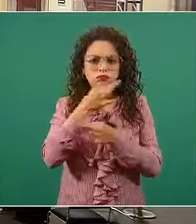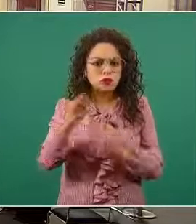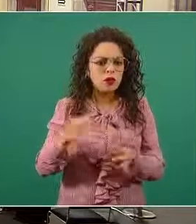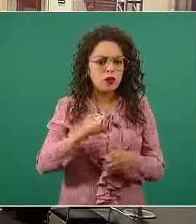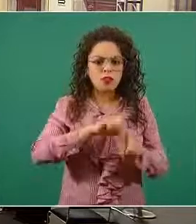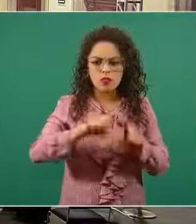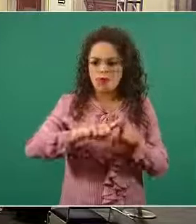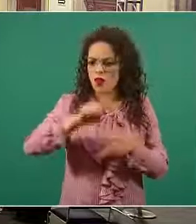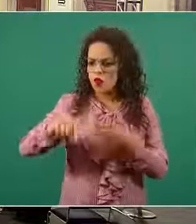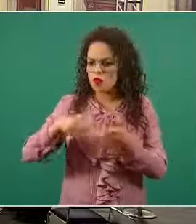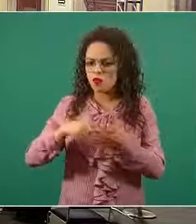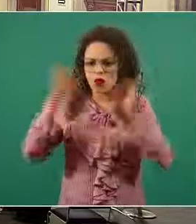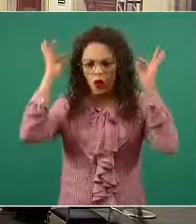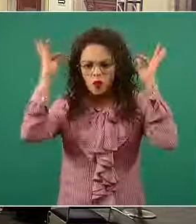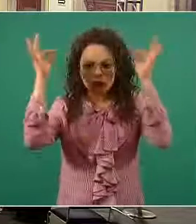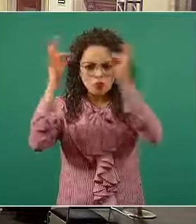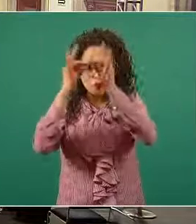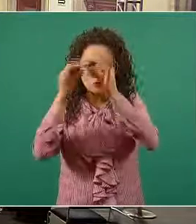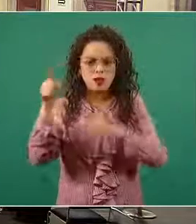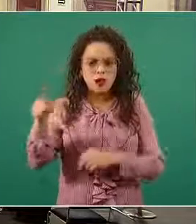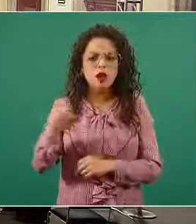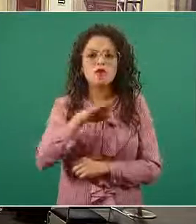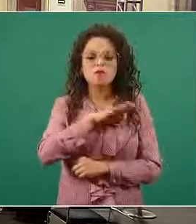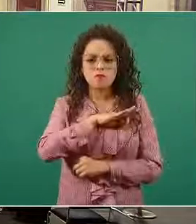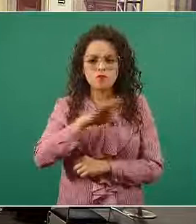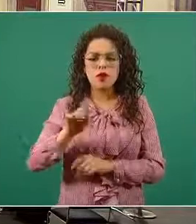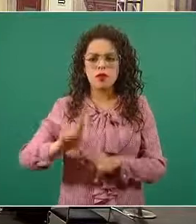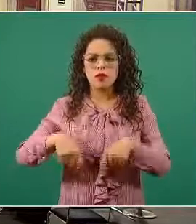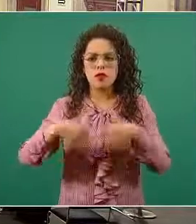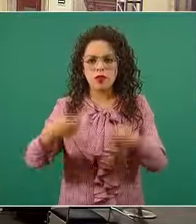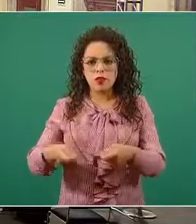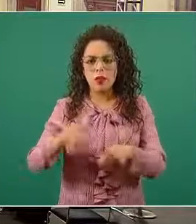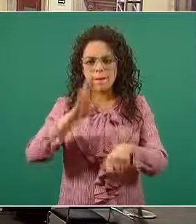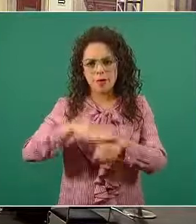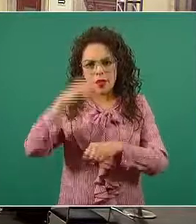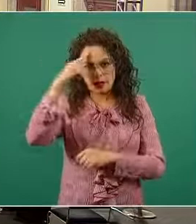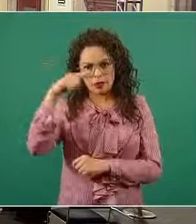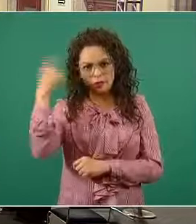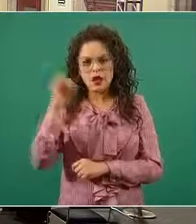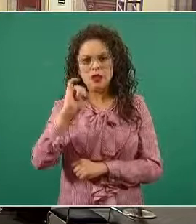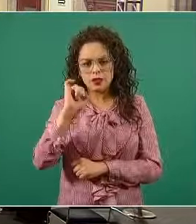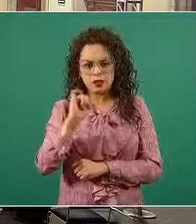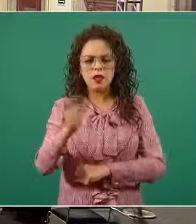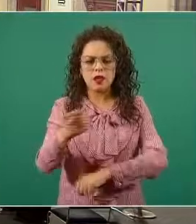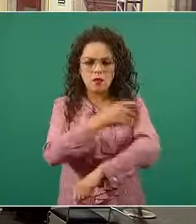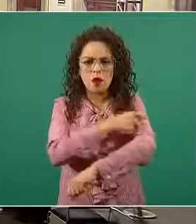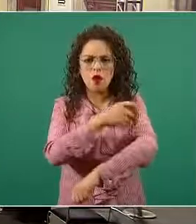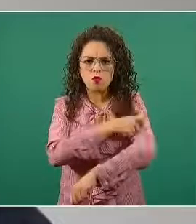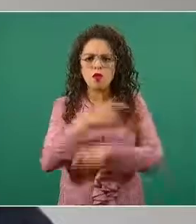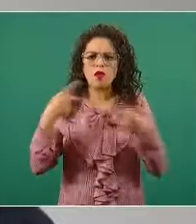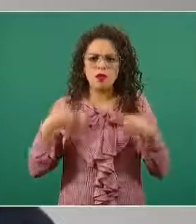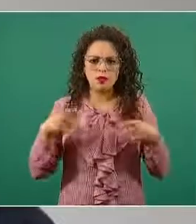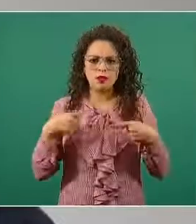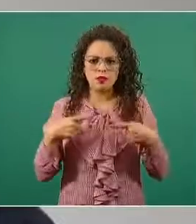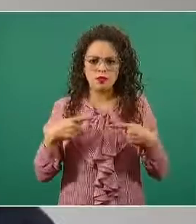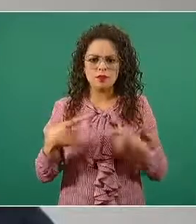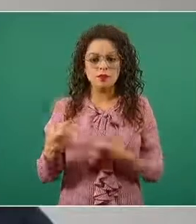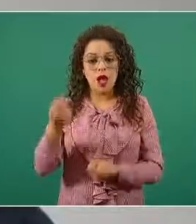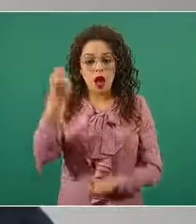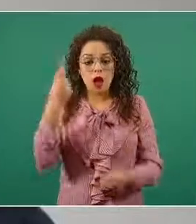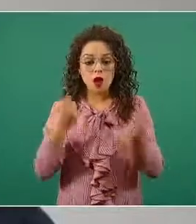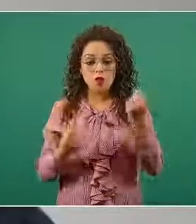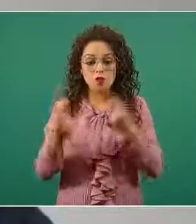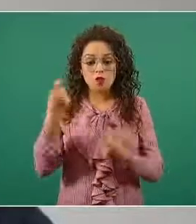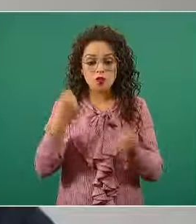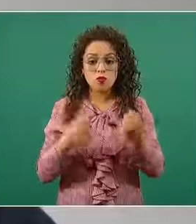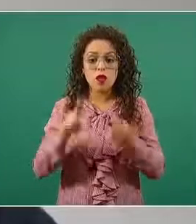consulados han podido lograr que el acceso se facilite, e inclusive en algunos que sea promovido también a través de